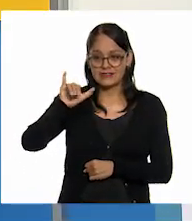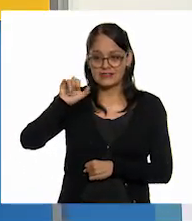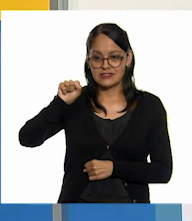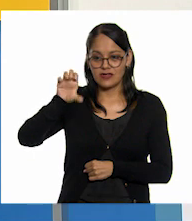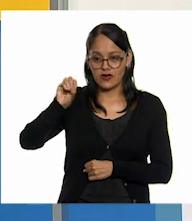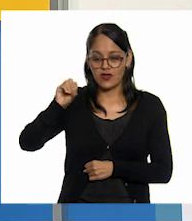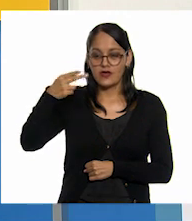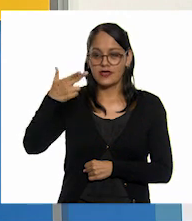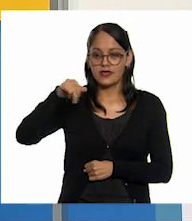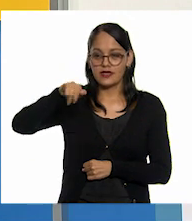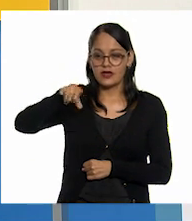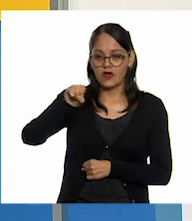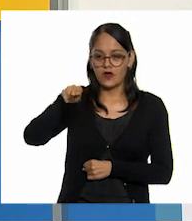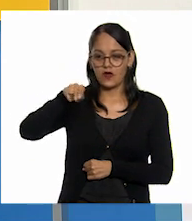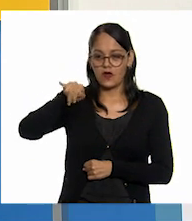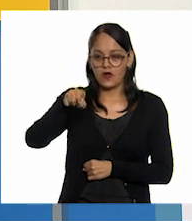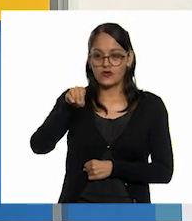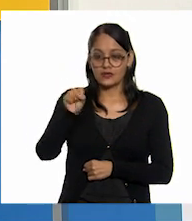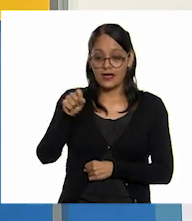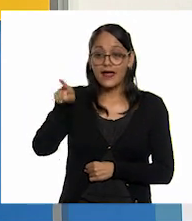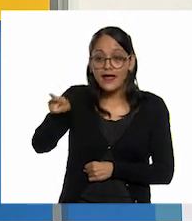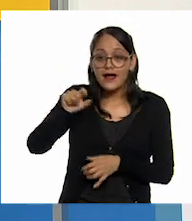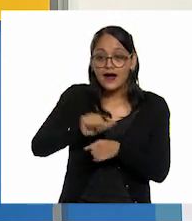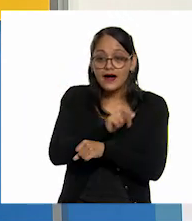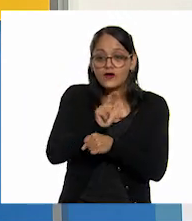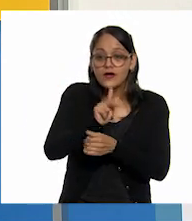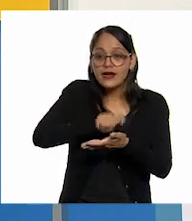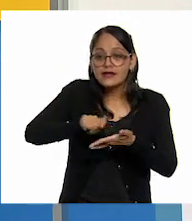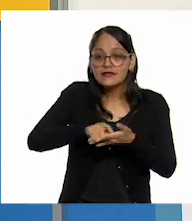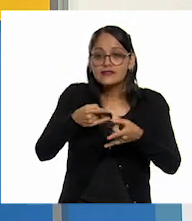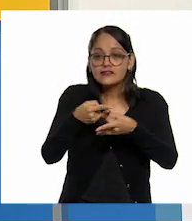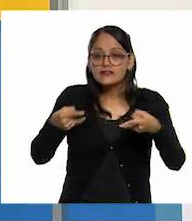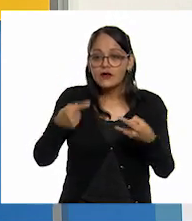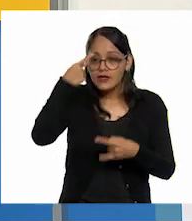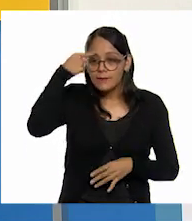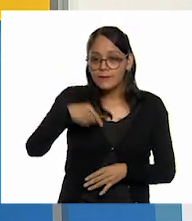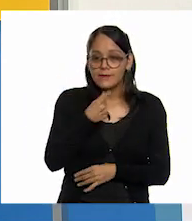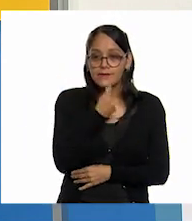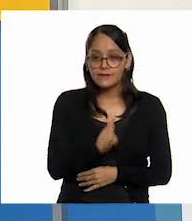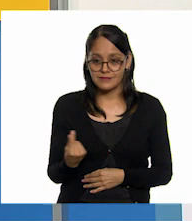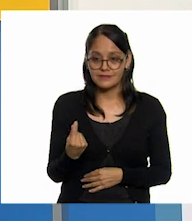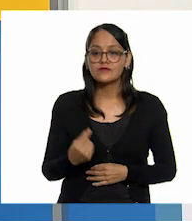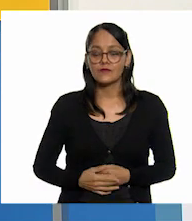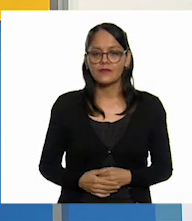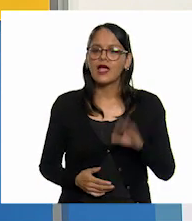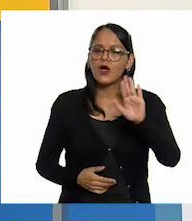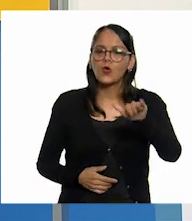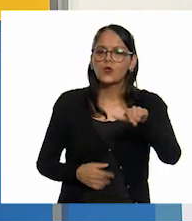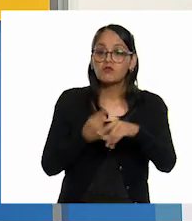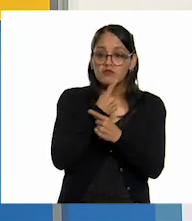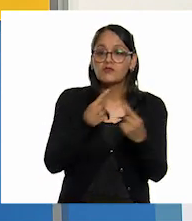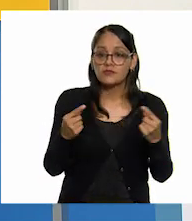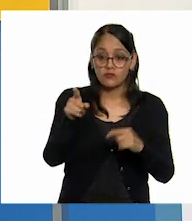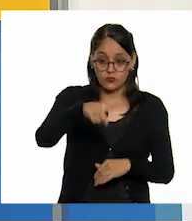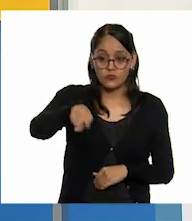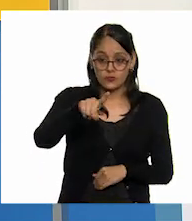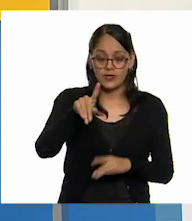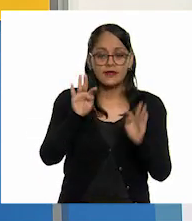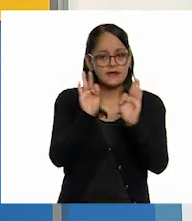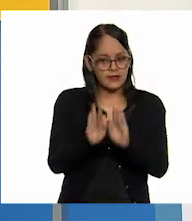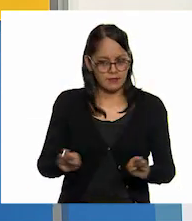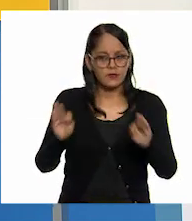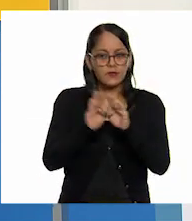dedica a escribir literatura infantil, Raulito. Niñas y niños que nos ven desde sus casas, es importante que